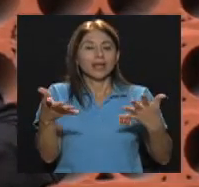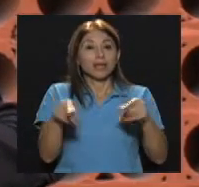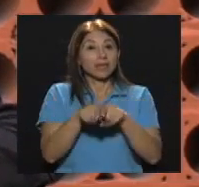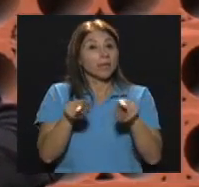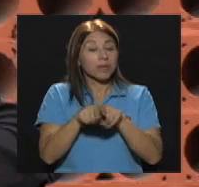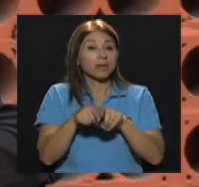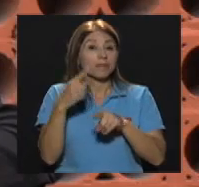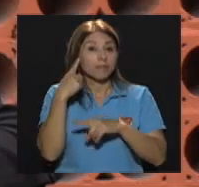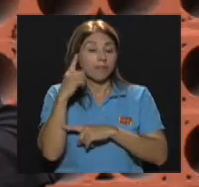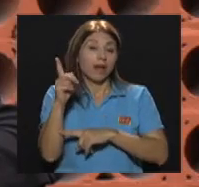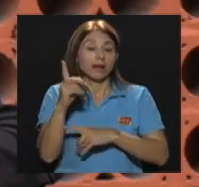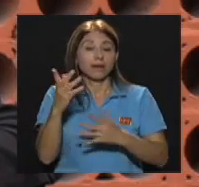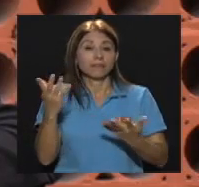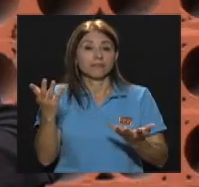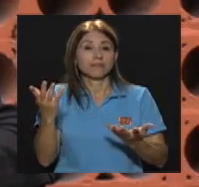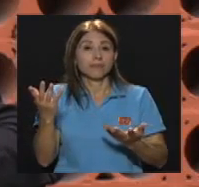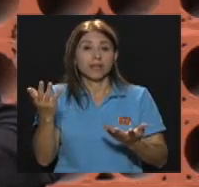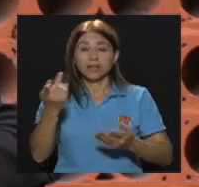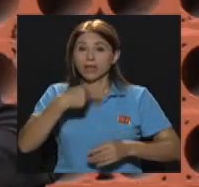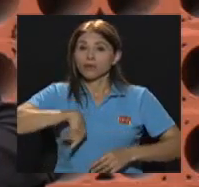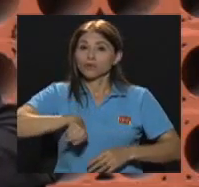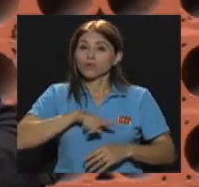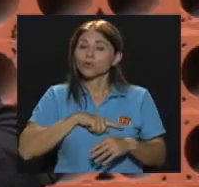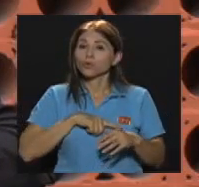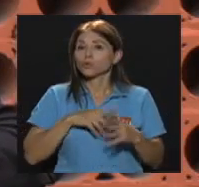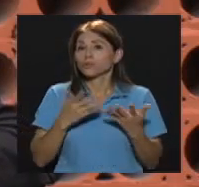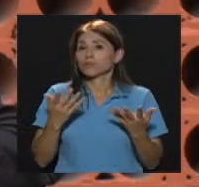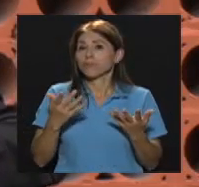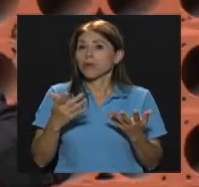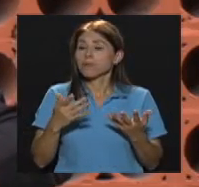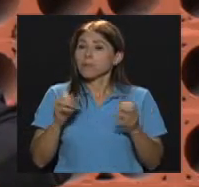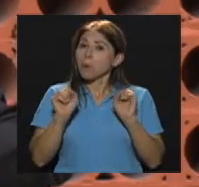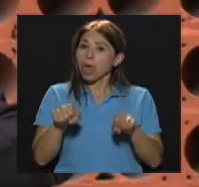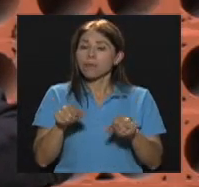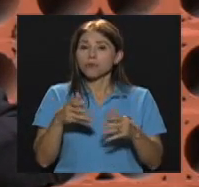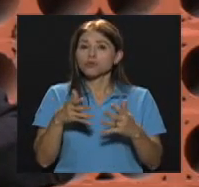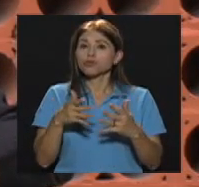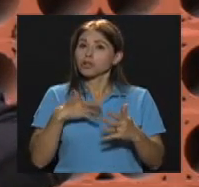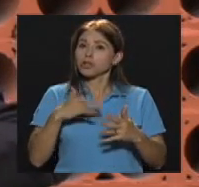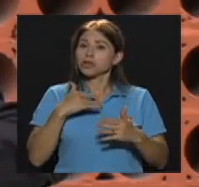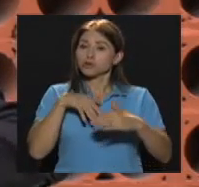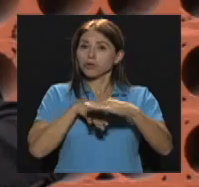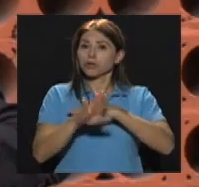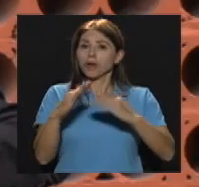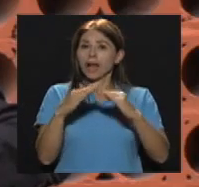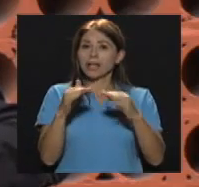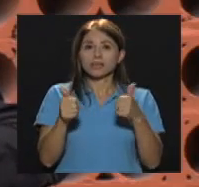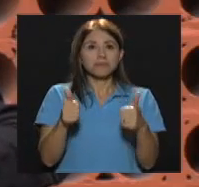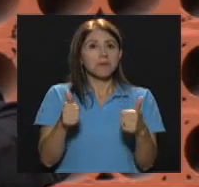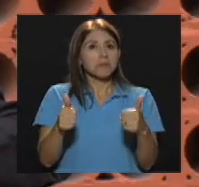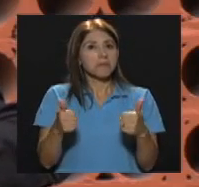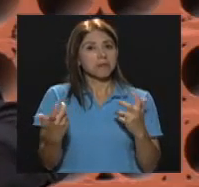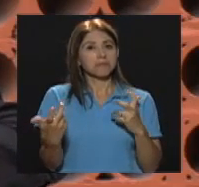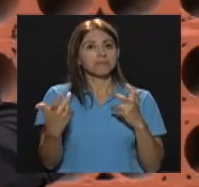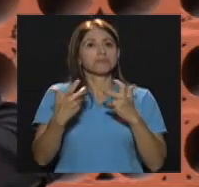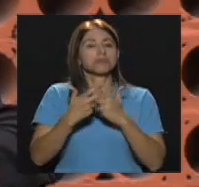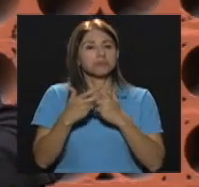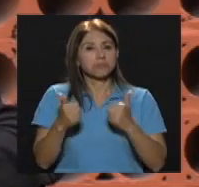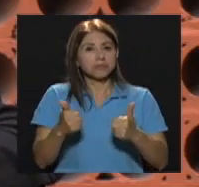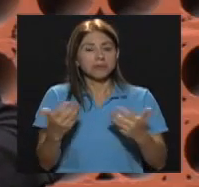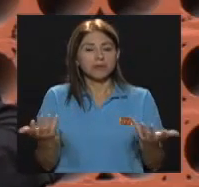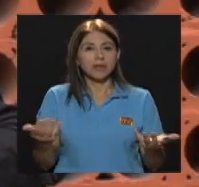poder introducirlos de manera adecuada al interior de la vivienda, convirtiéndose en ventilaciones cruzadas, etcétera,